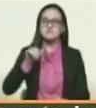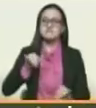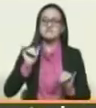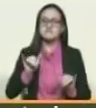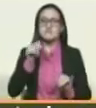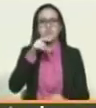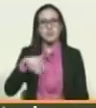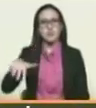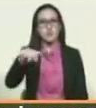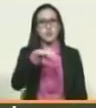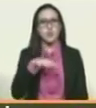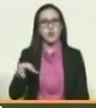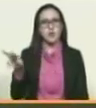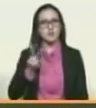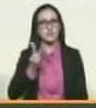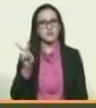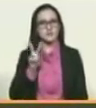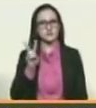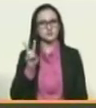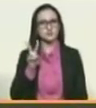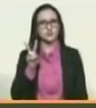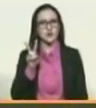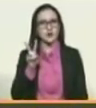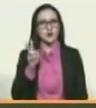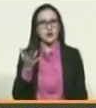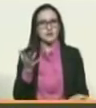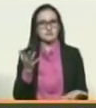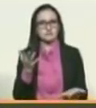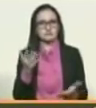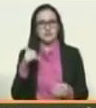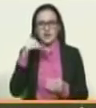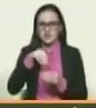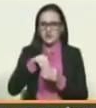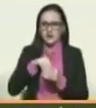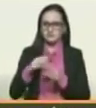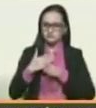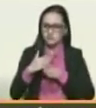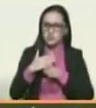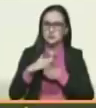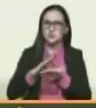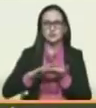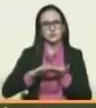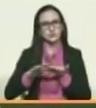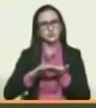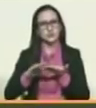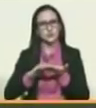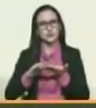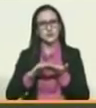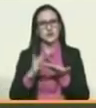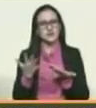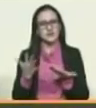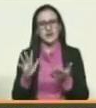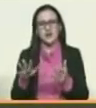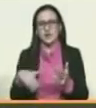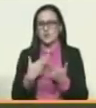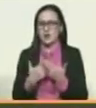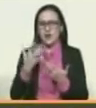de Venezuela pueda descomprimir dificultades internas, pero principalmente podamos derrotar la